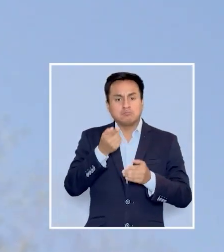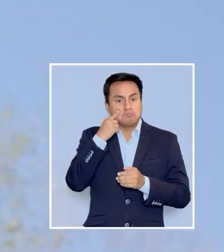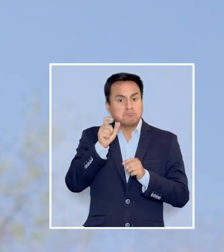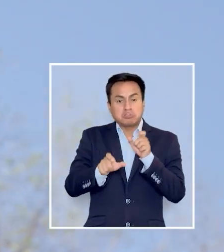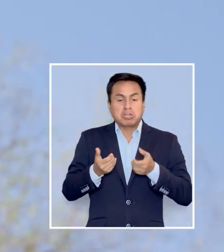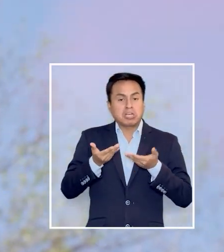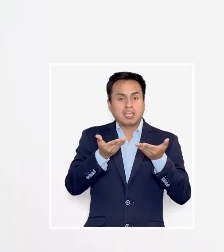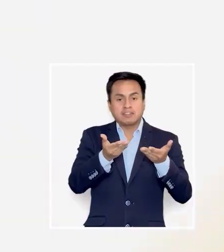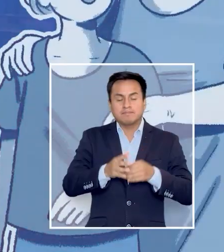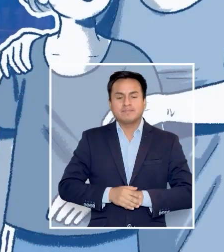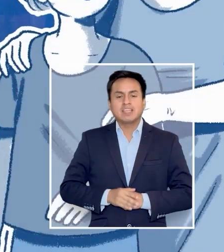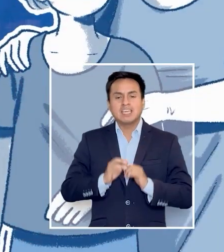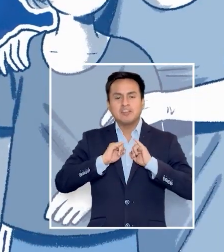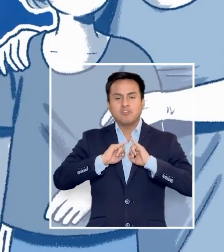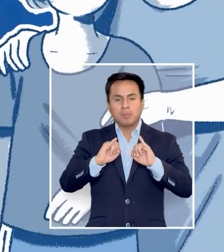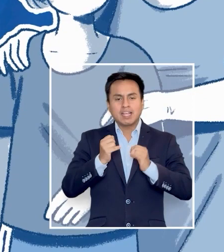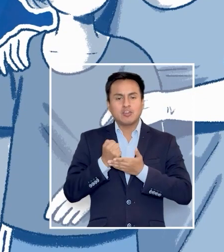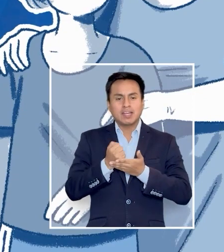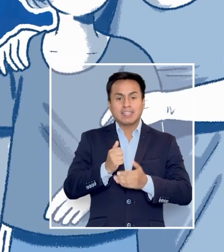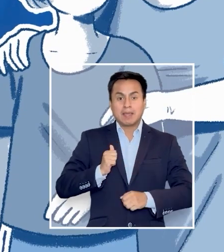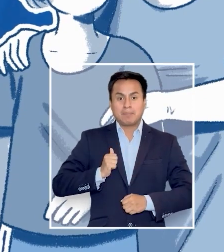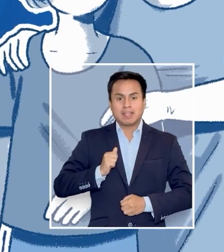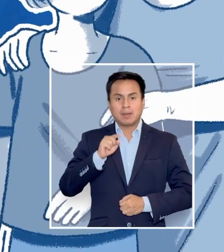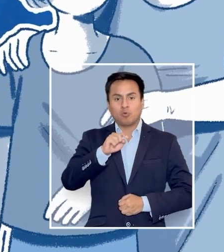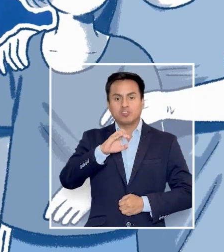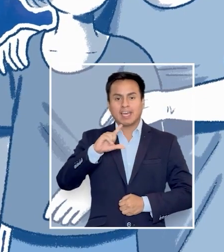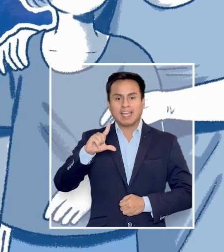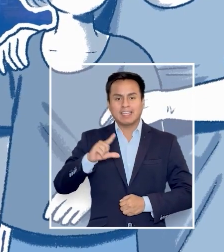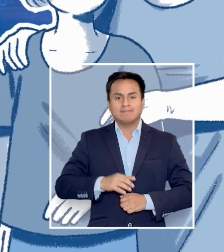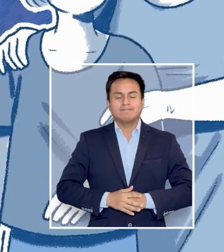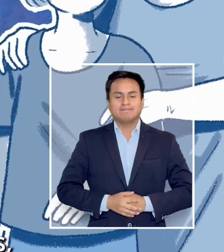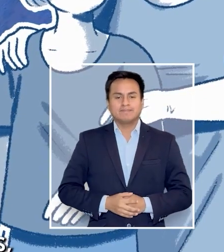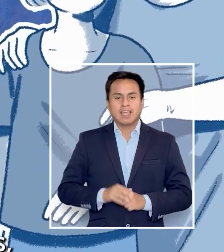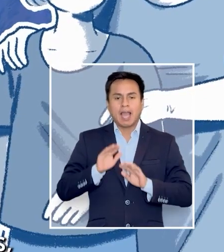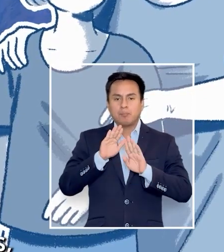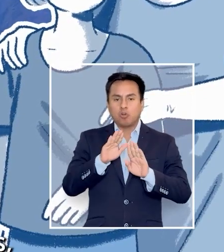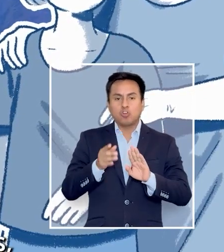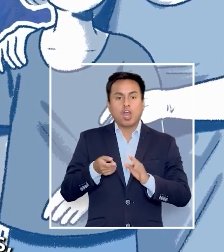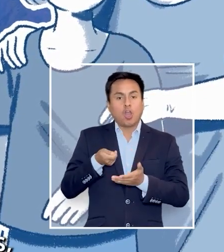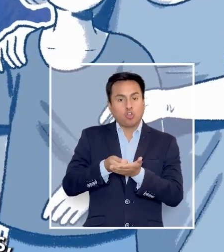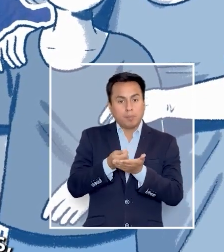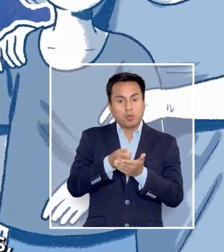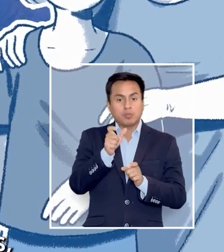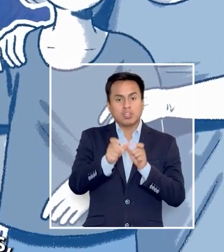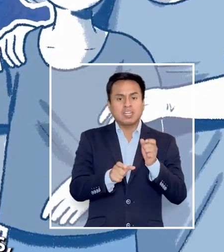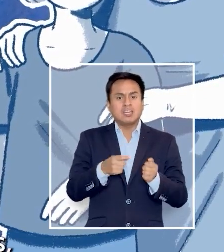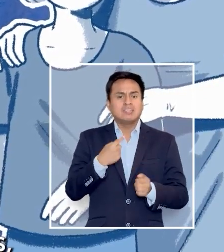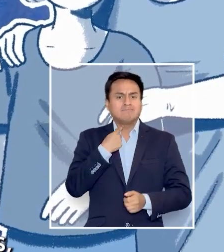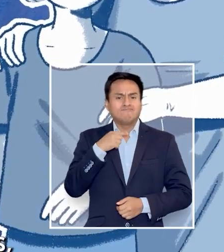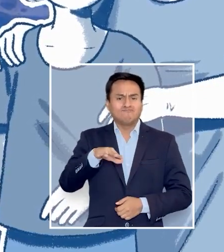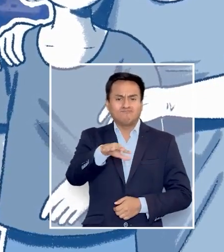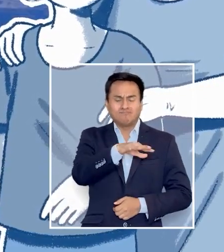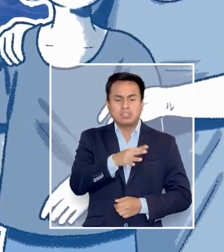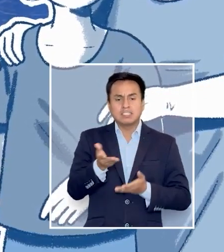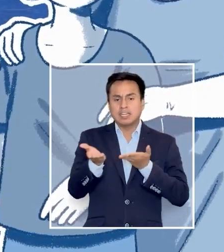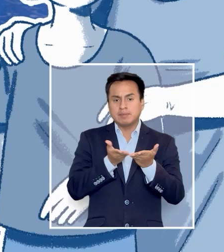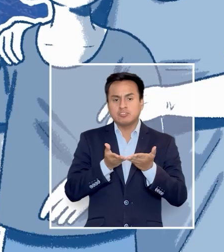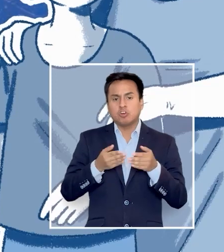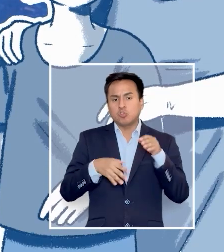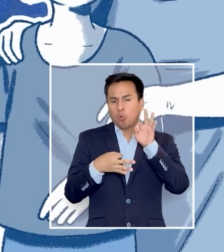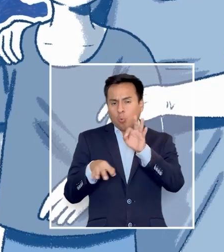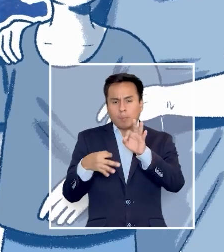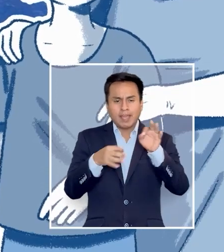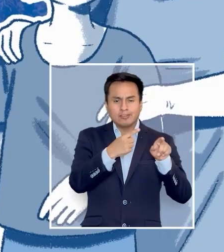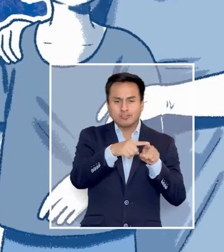ni siquiera saber para quién es. Infórmate en ayudastempranas.cl. Apoyo económico para damnificados. Servicios